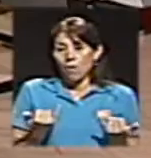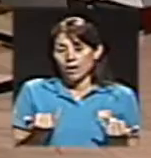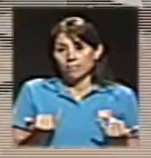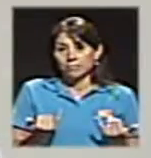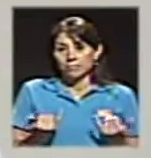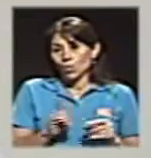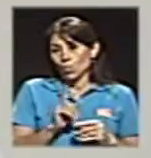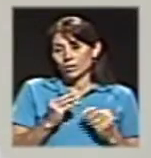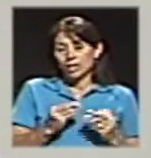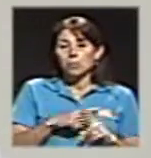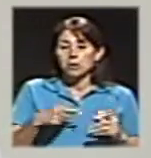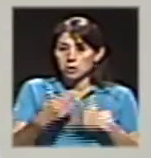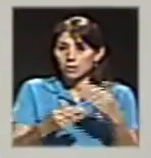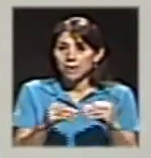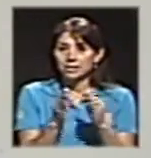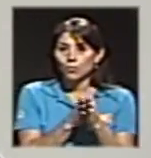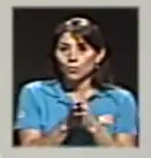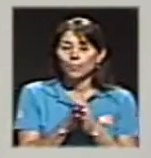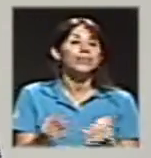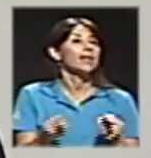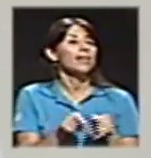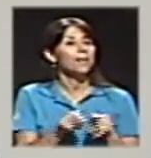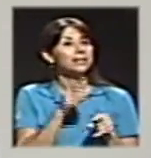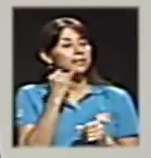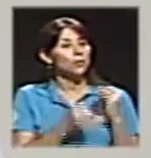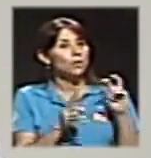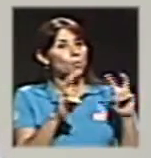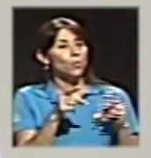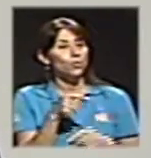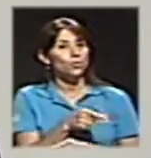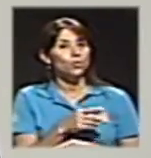sacando. Bueno, y además en este último punto,